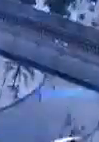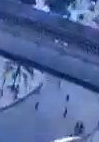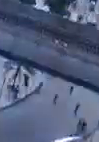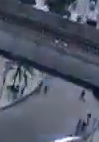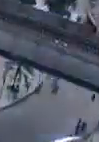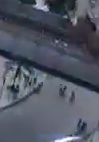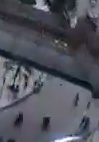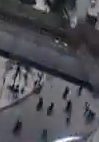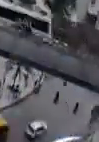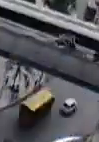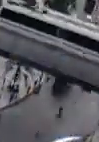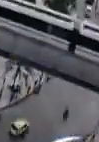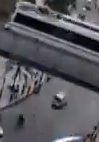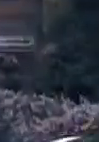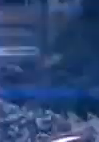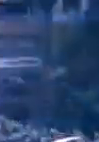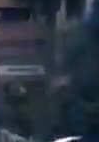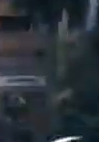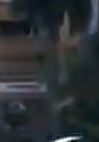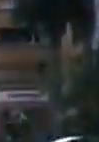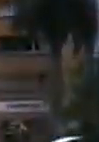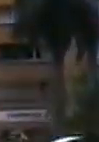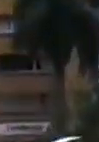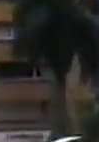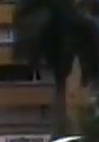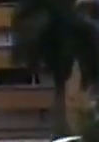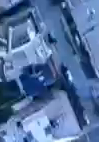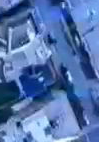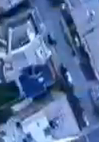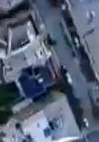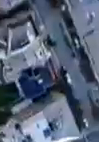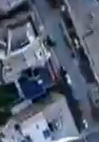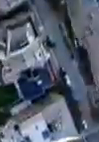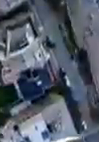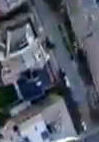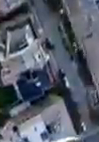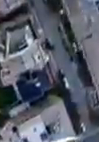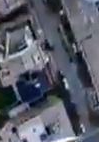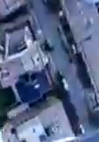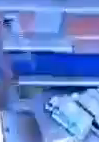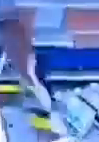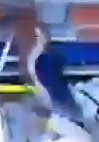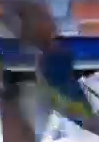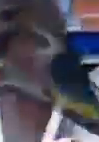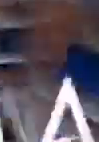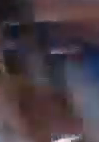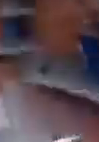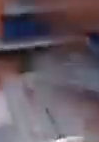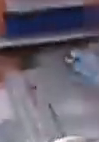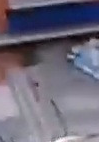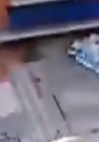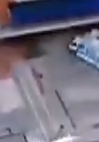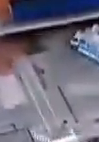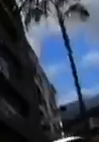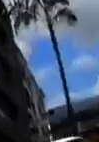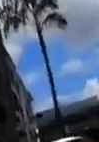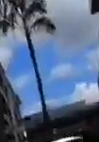Desde el Centro de Noticias de Caracol Televisión en Bogotá, esto es Noticias Caracol Fin